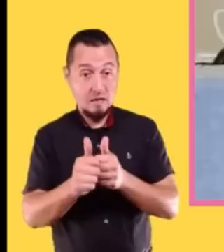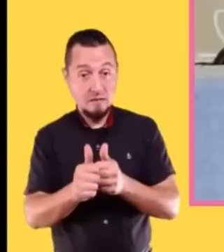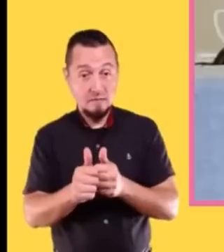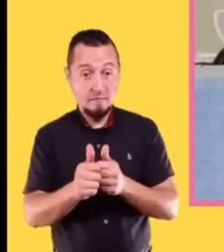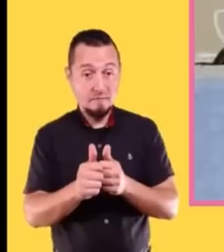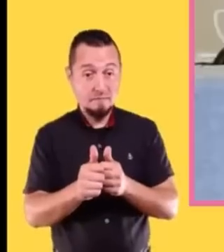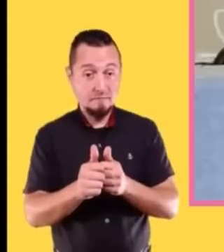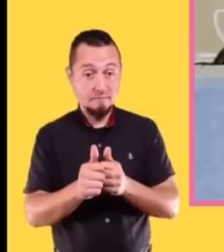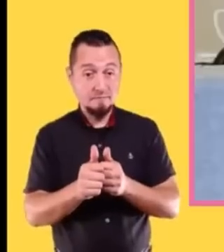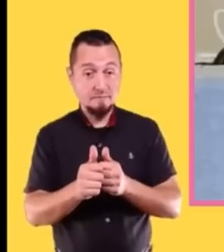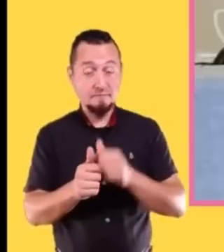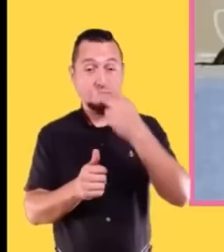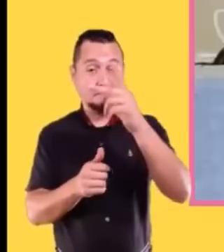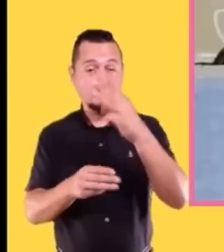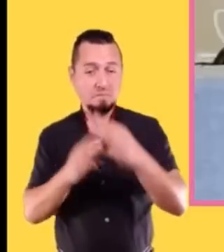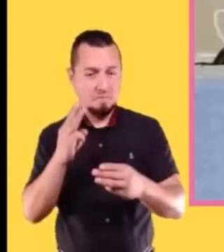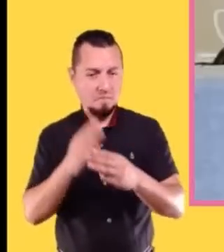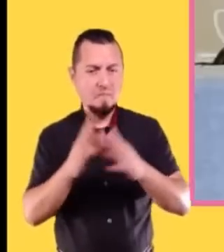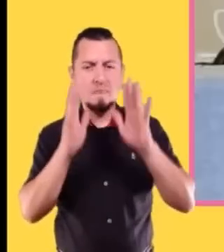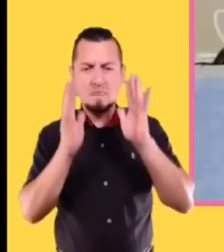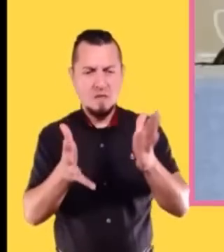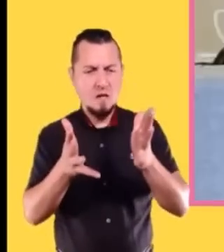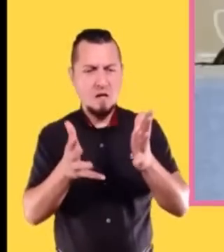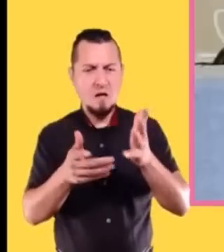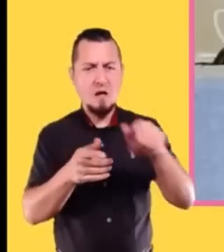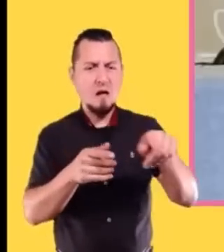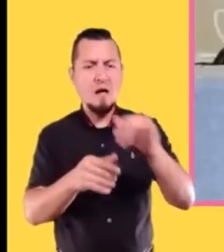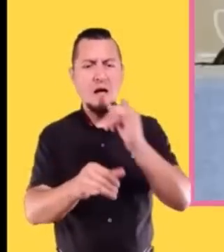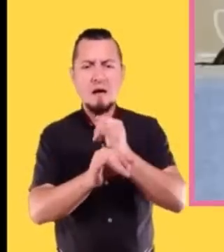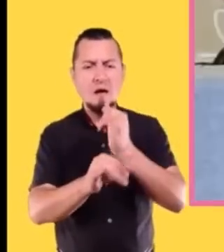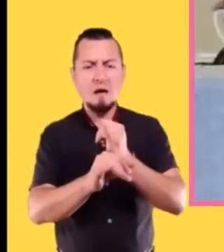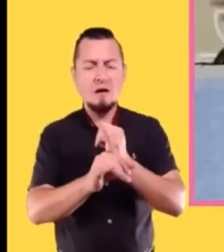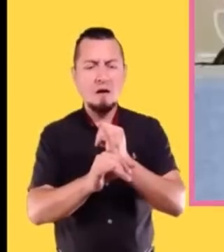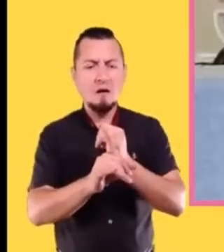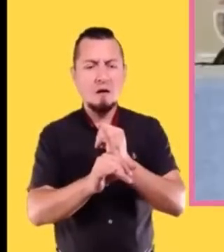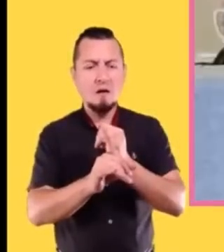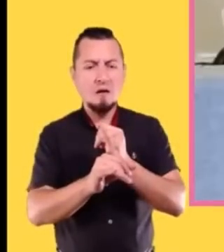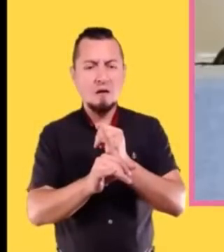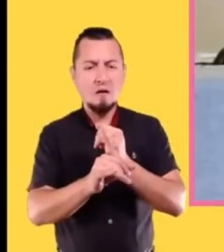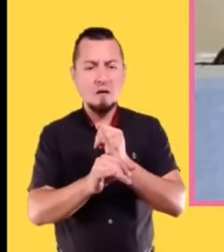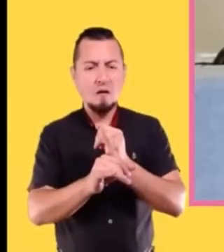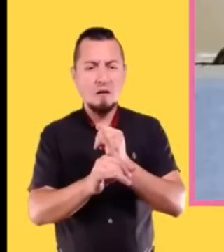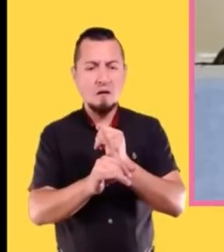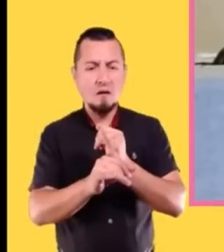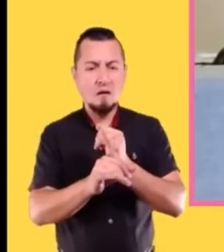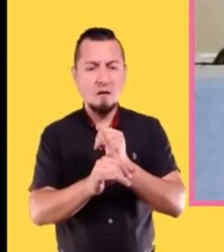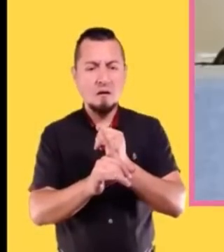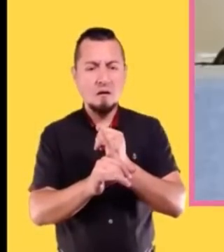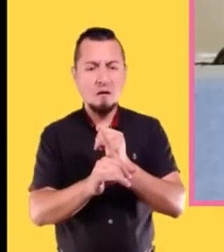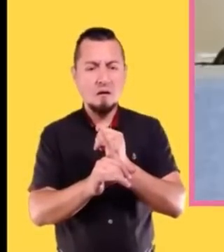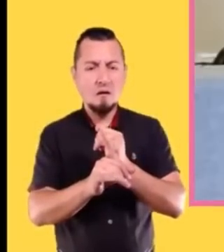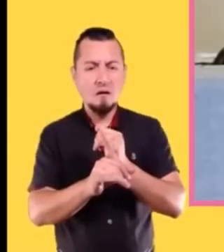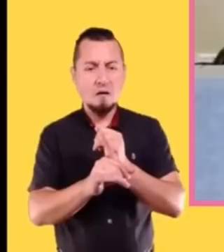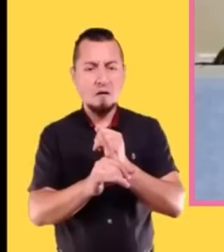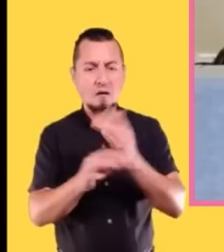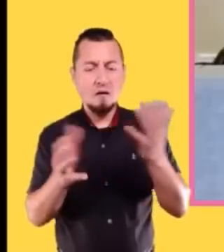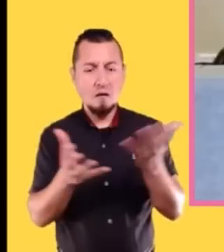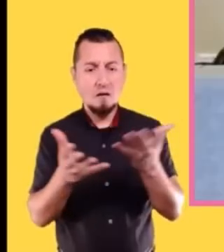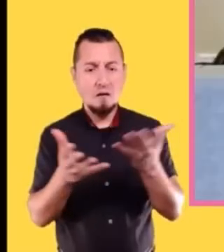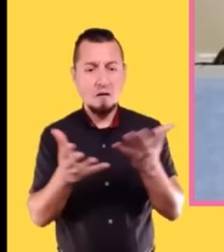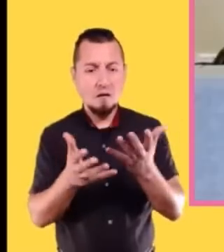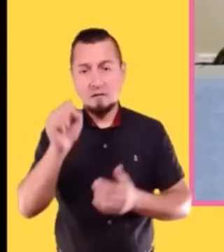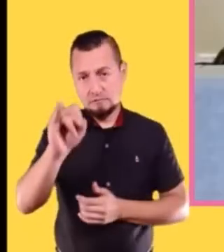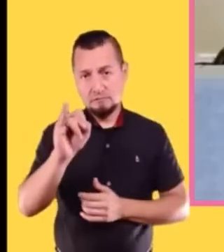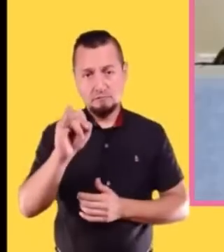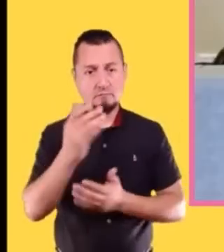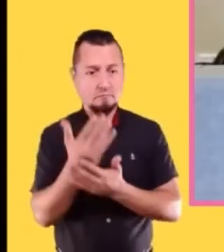Esos materiales ya están disponibles en línea, es decir, no se han… Me refiero a los federales. Sí. ¿Esos también los guardarían? Sí, en